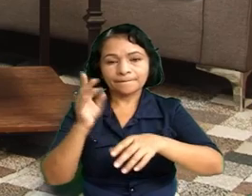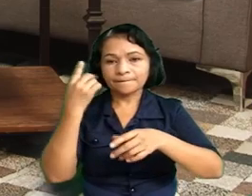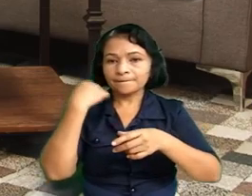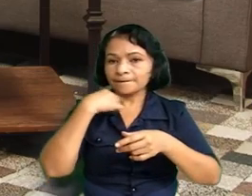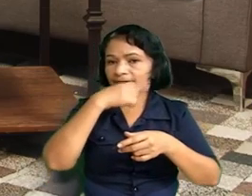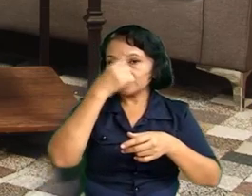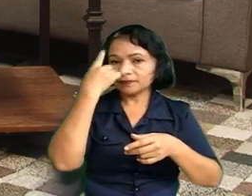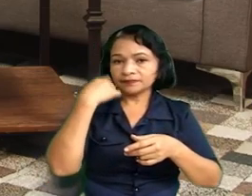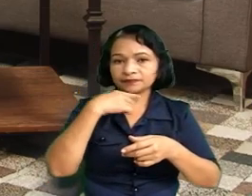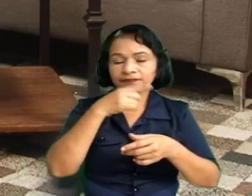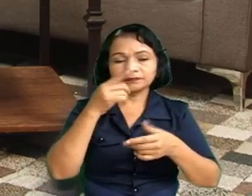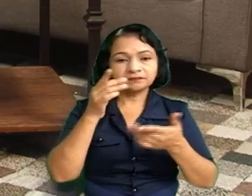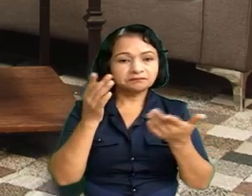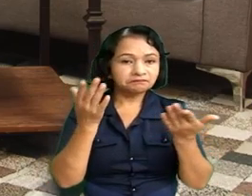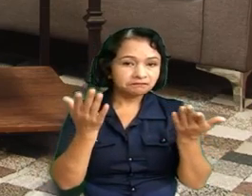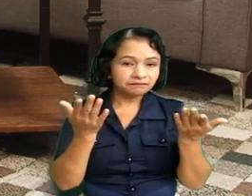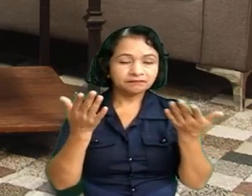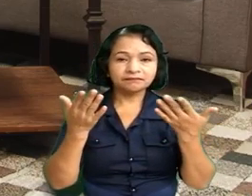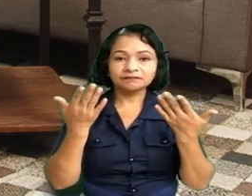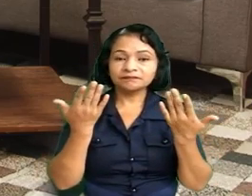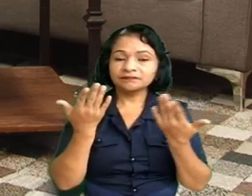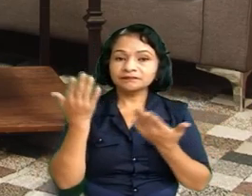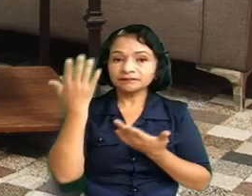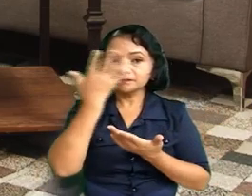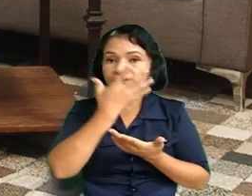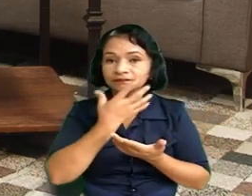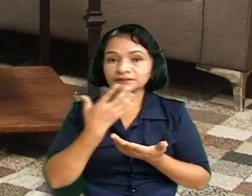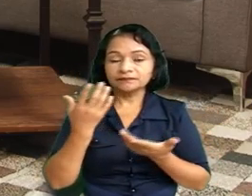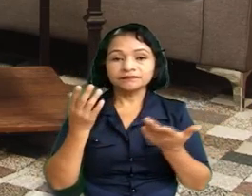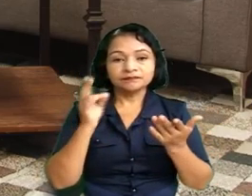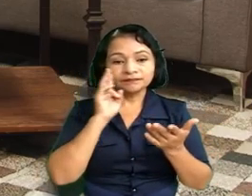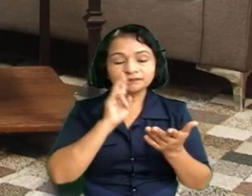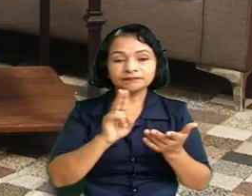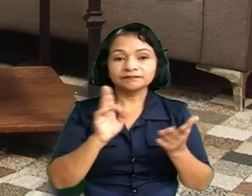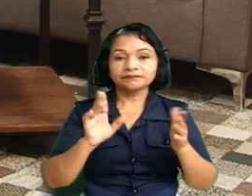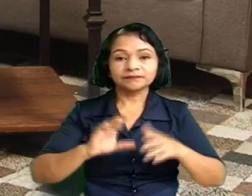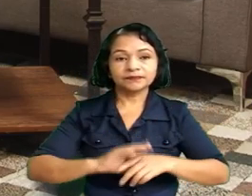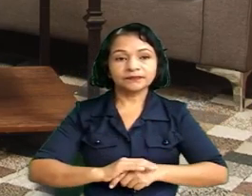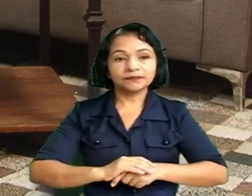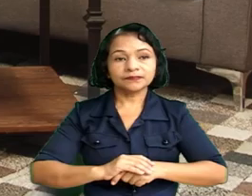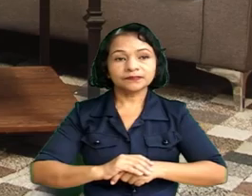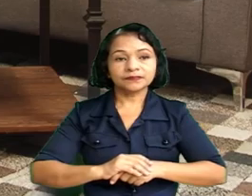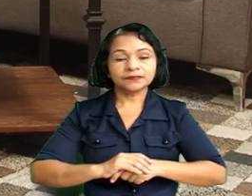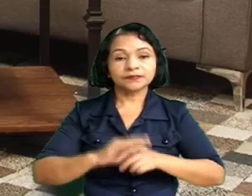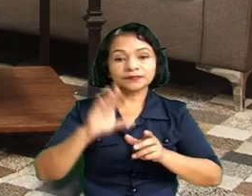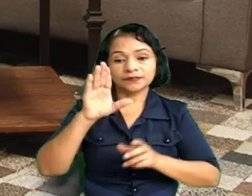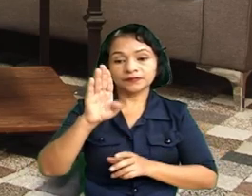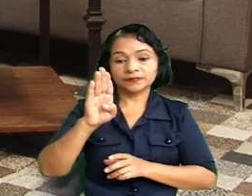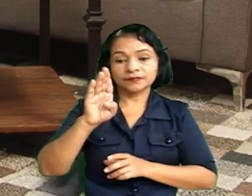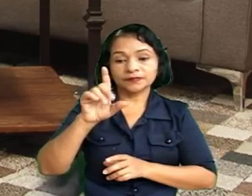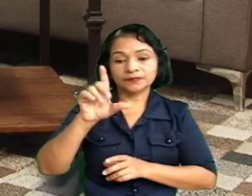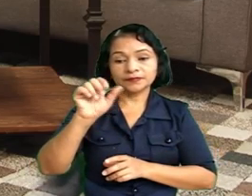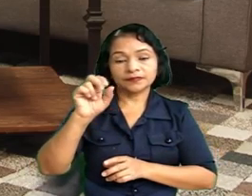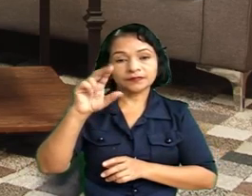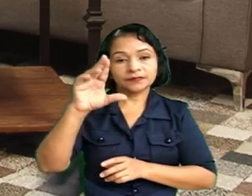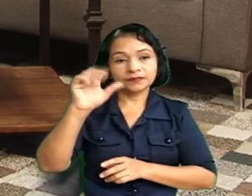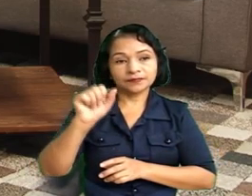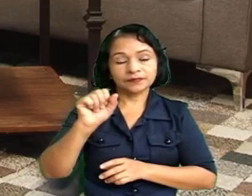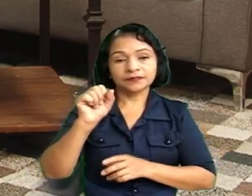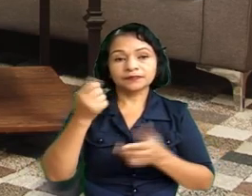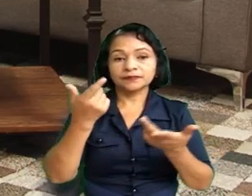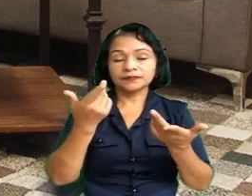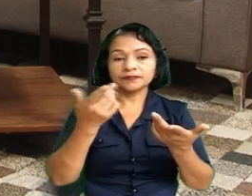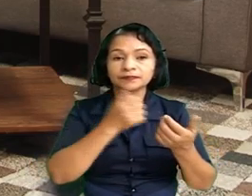rostro tierno, es una mujer preciosa. Que se llame Blanca Segovia para que todo el mundo recuerde cuánto nos